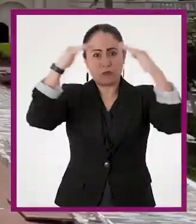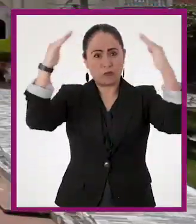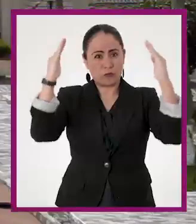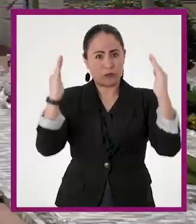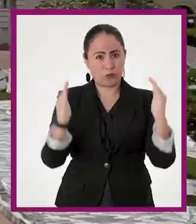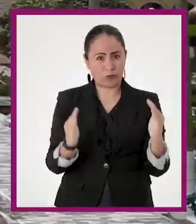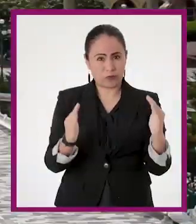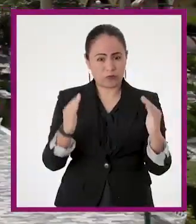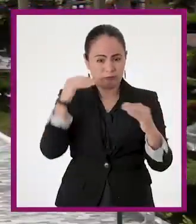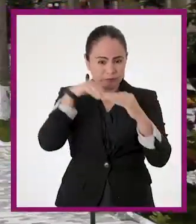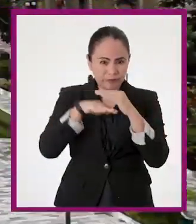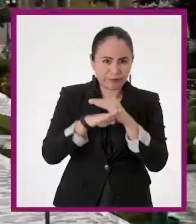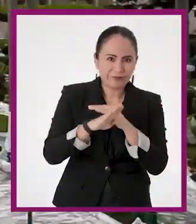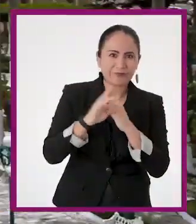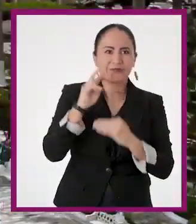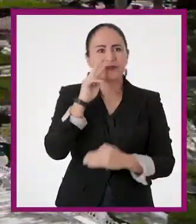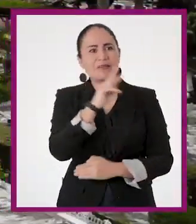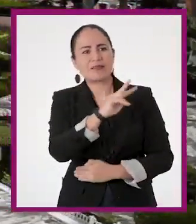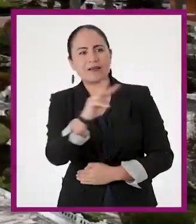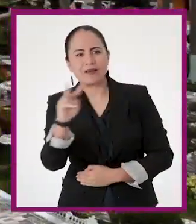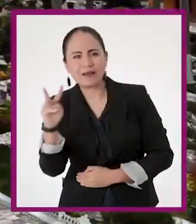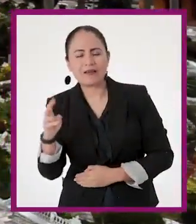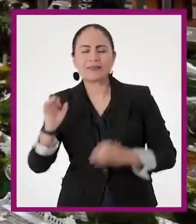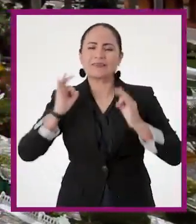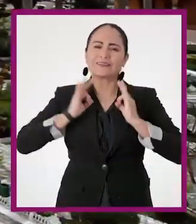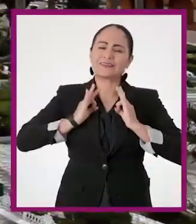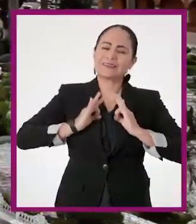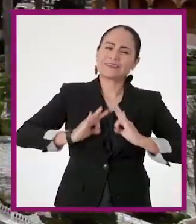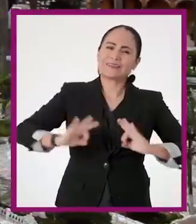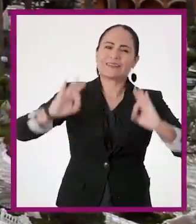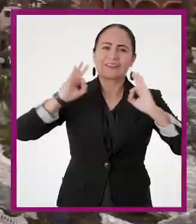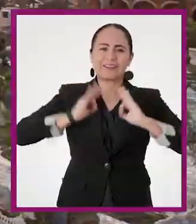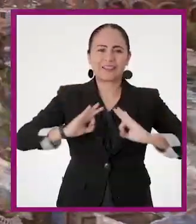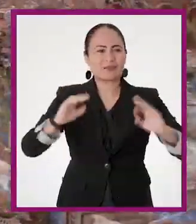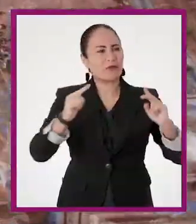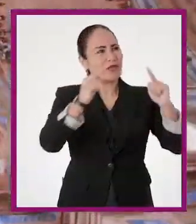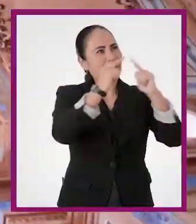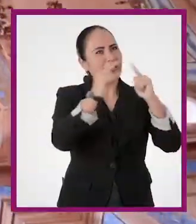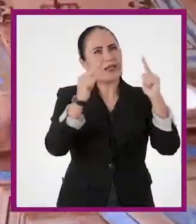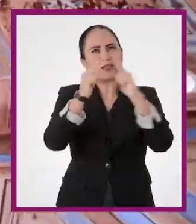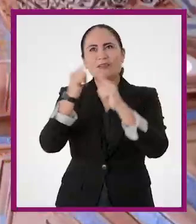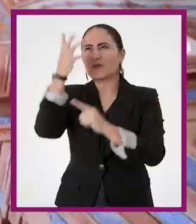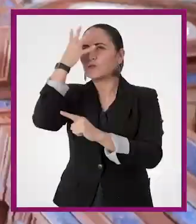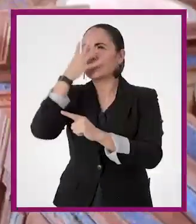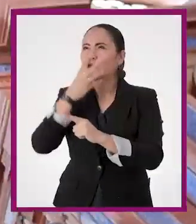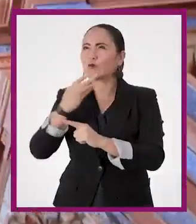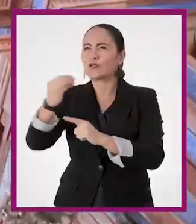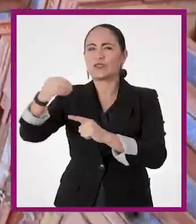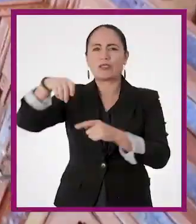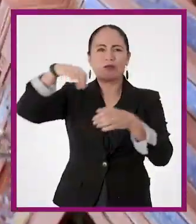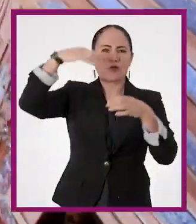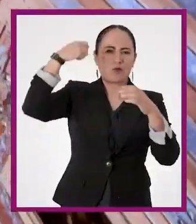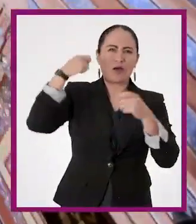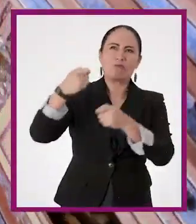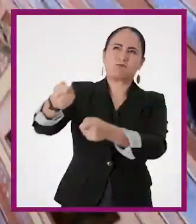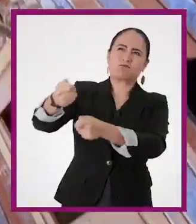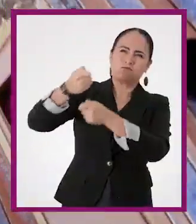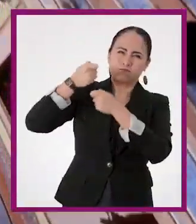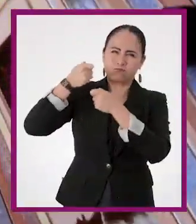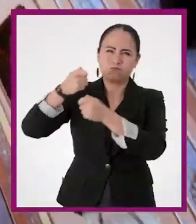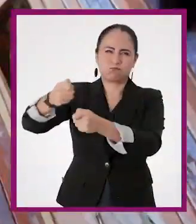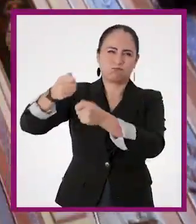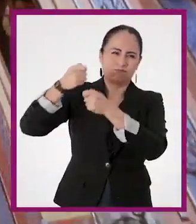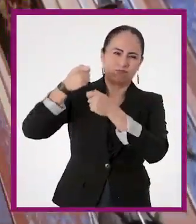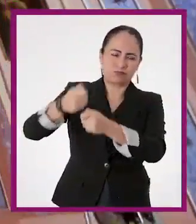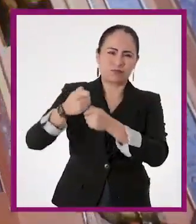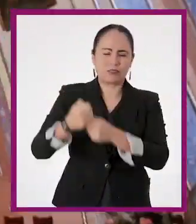de bellas liras. Me tranquilizas e inspiras con tus hermosos santuarios, tañido de campanarios.